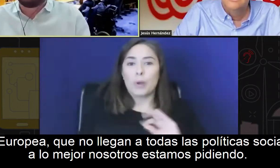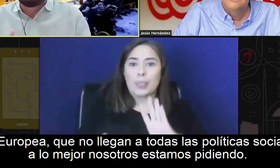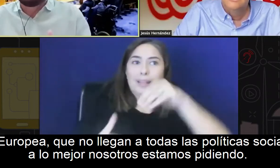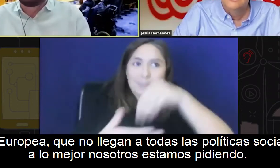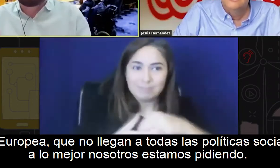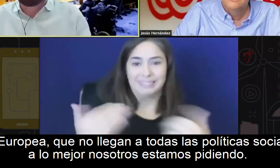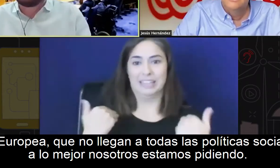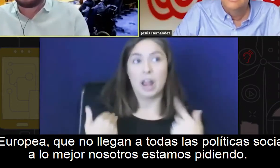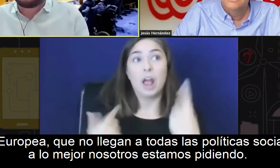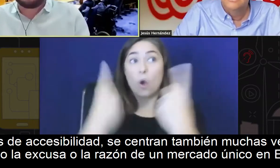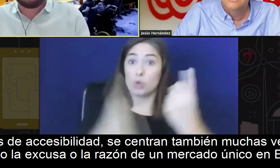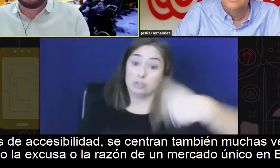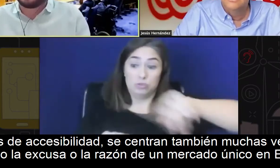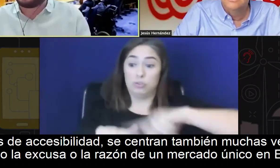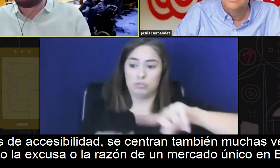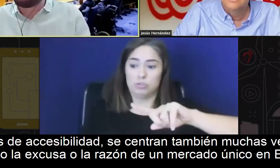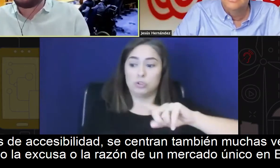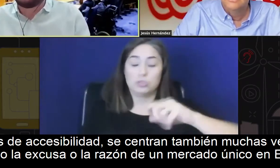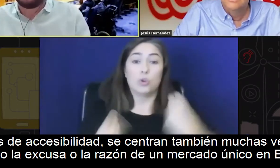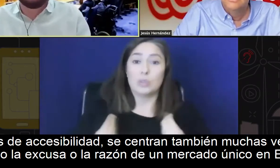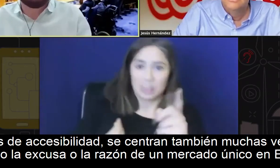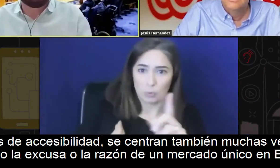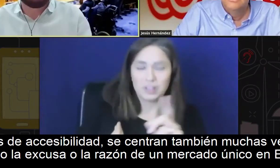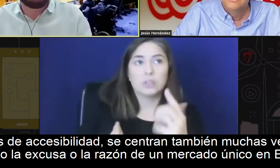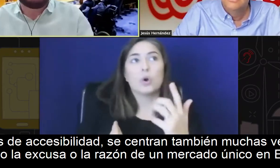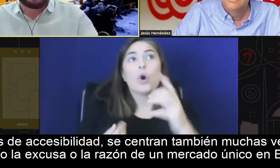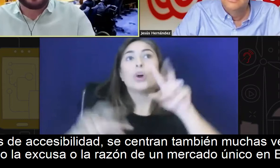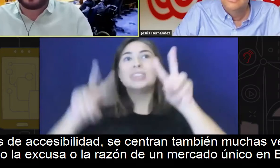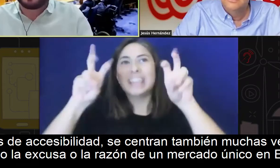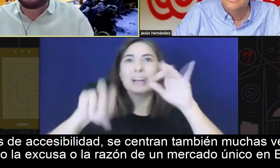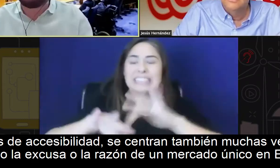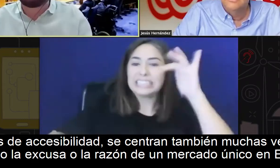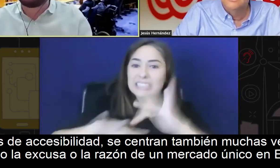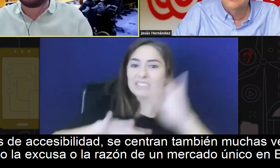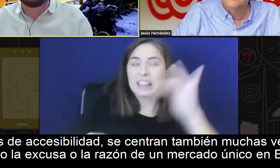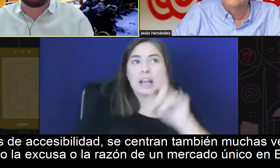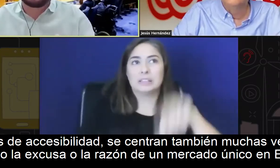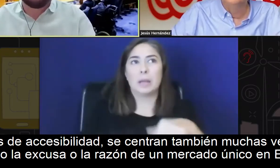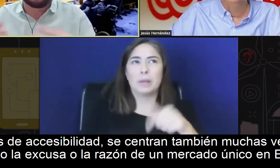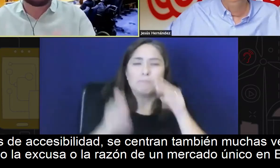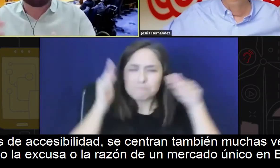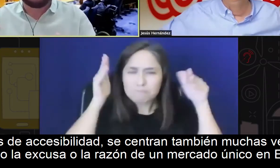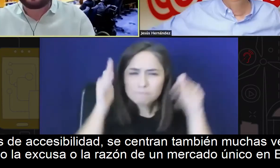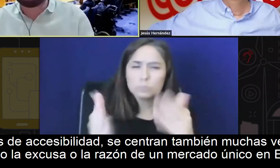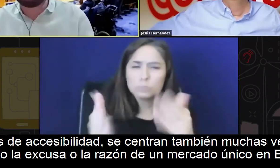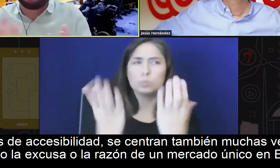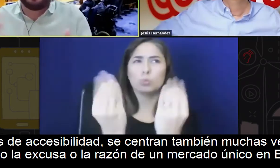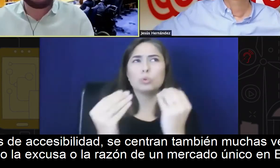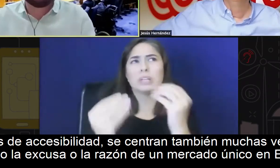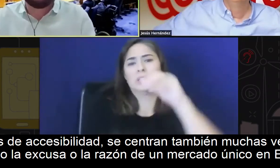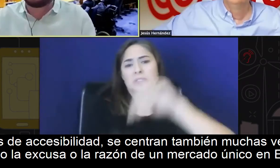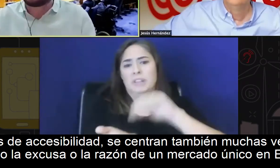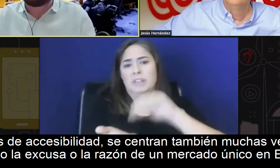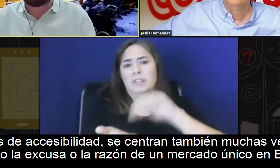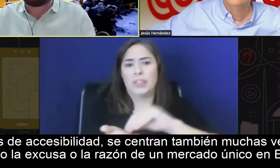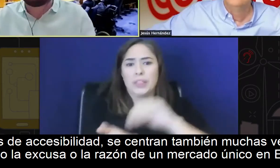pidiendo. Temas de accesibilidad, pues se centran también muchas veces en utilizando la excusa